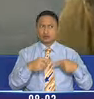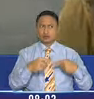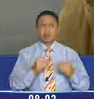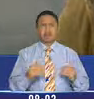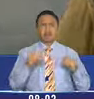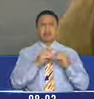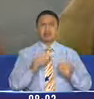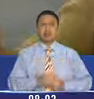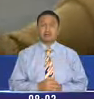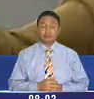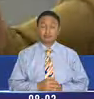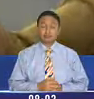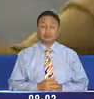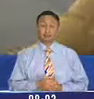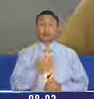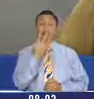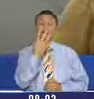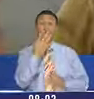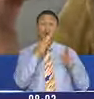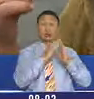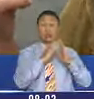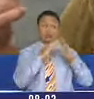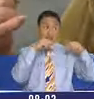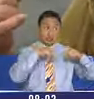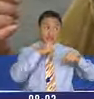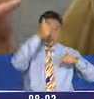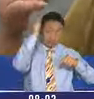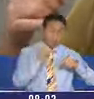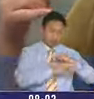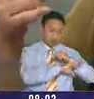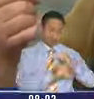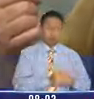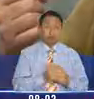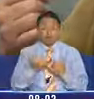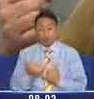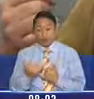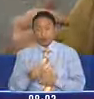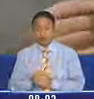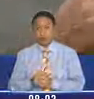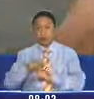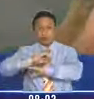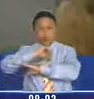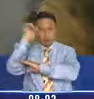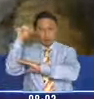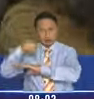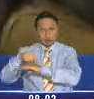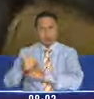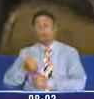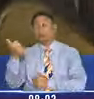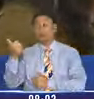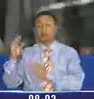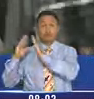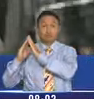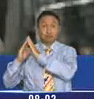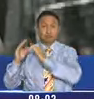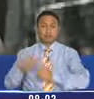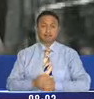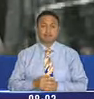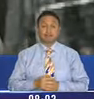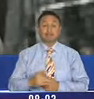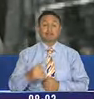frecuentes. A cuatro casas en esta cuadra, la madrugada de ayer. Y hoy en la madrugada también ha habido un robo aquí. Uno